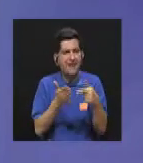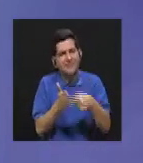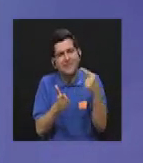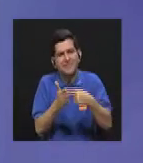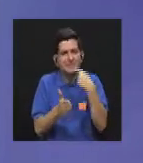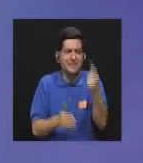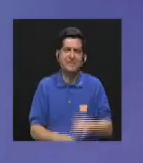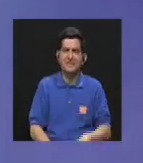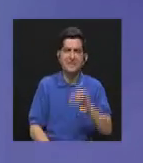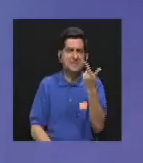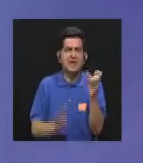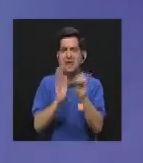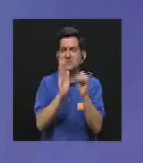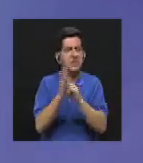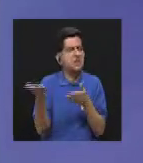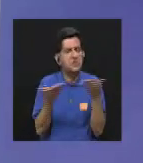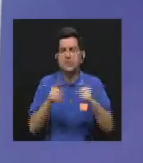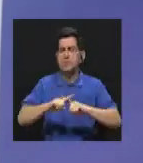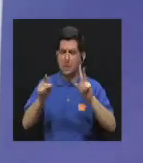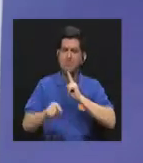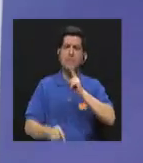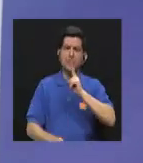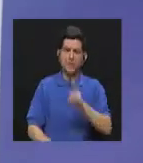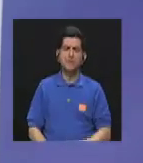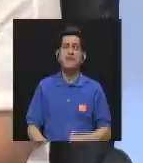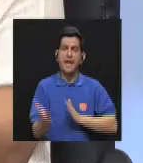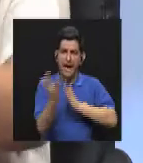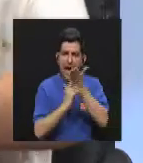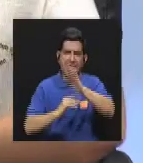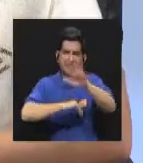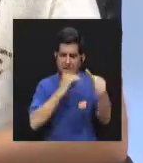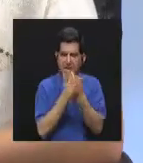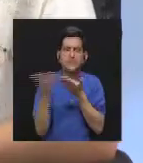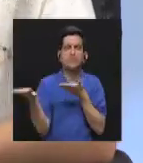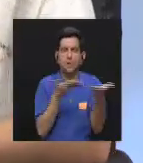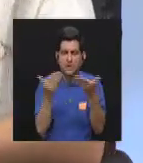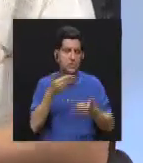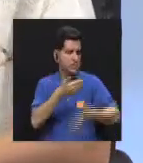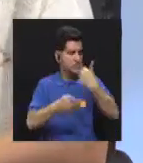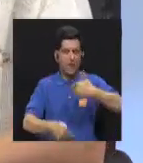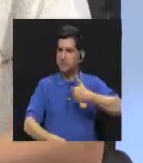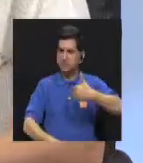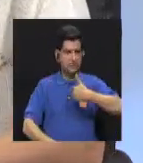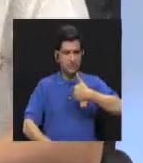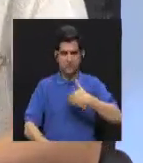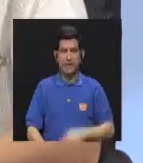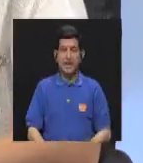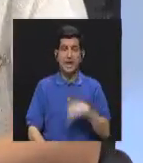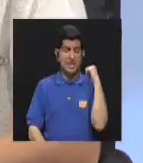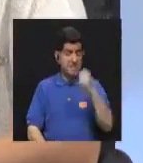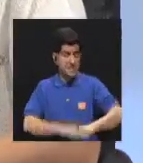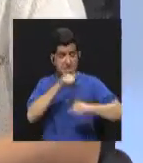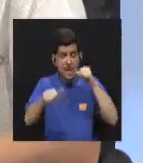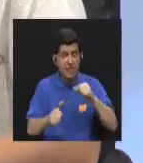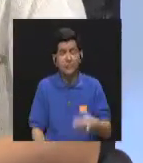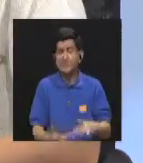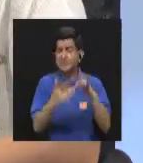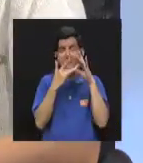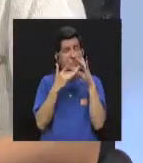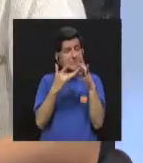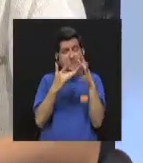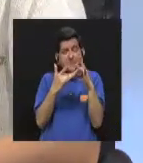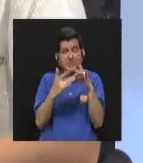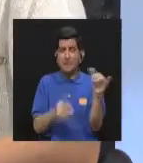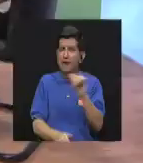Algunas veces dicen que la cédula no les sirvió para tanto, pero la realidad es que les dio acceso a todos los servicios que no tenían. La lucha es particular.